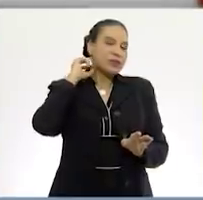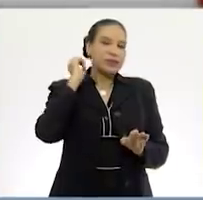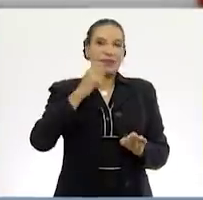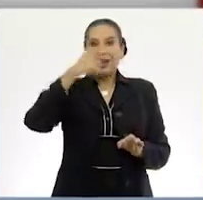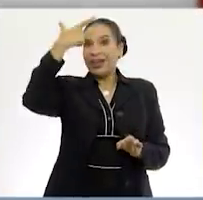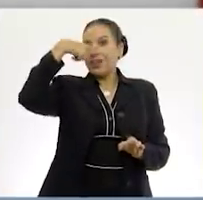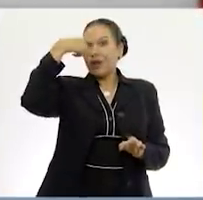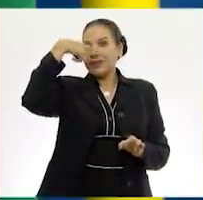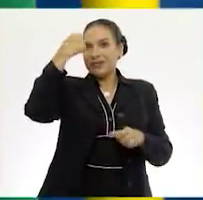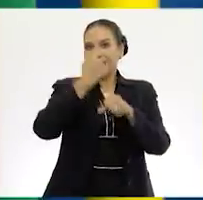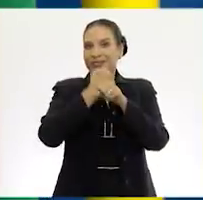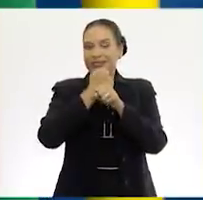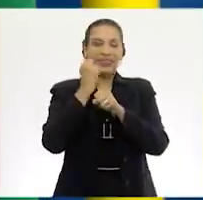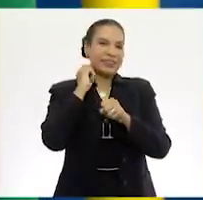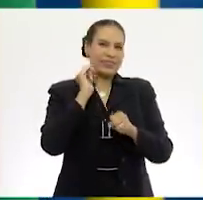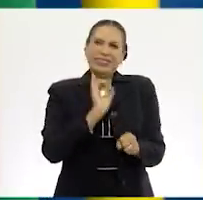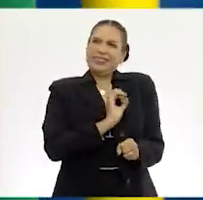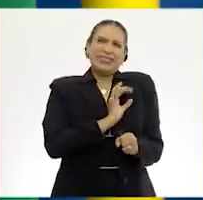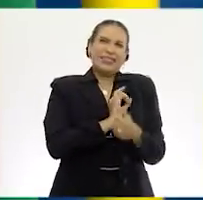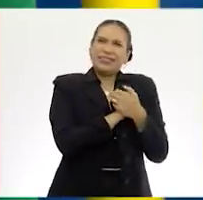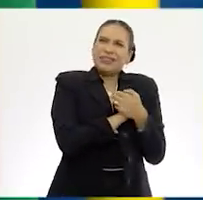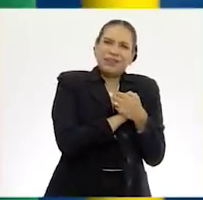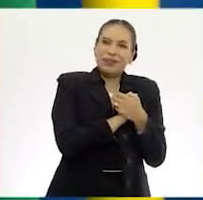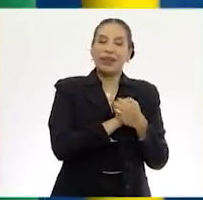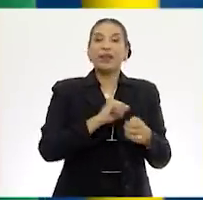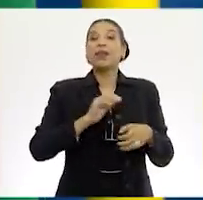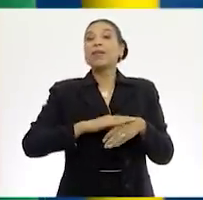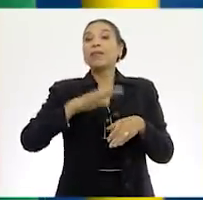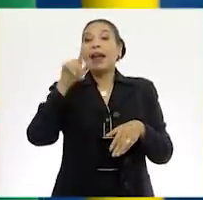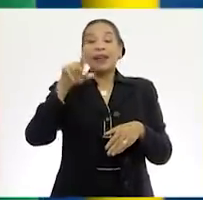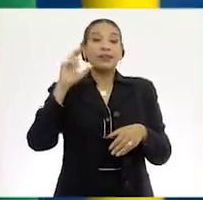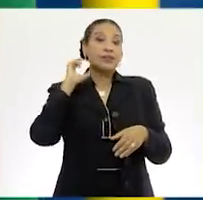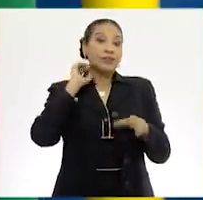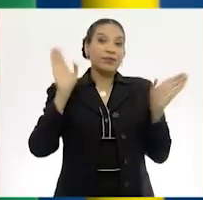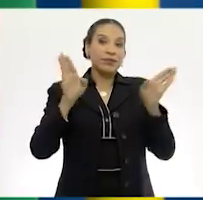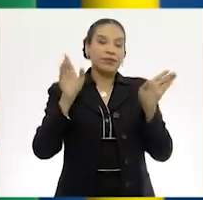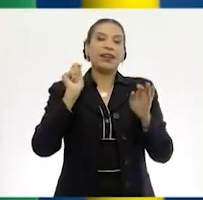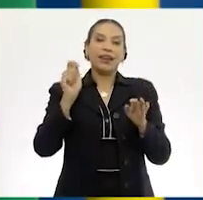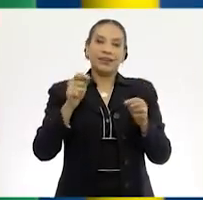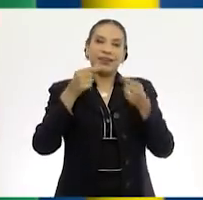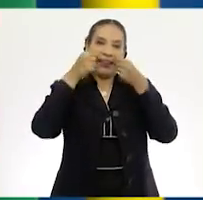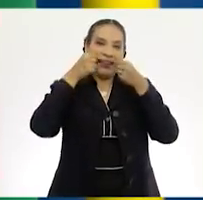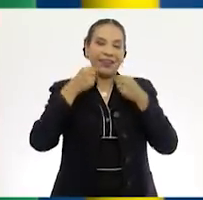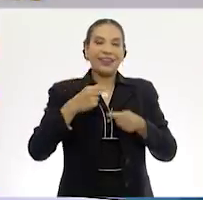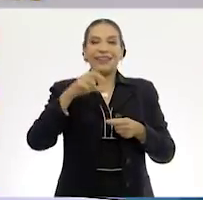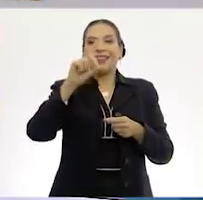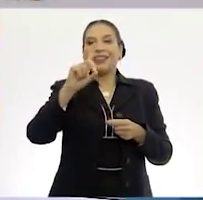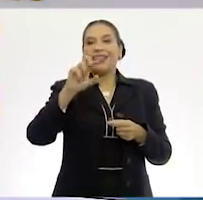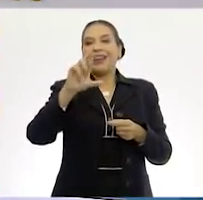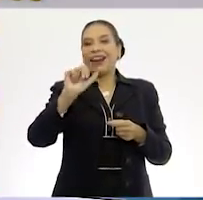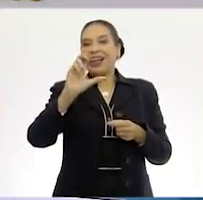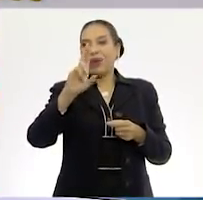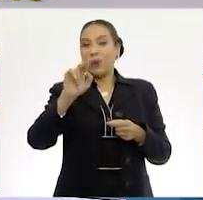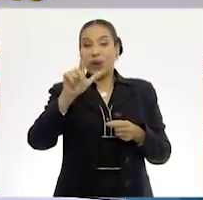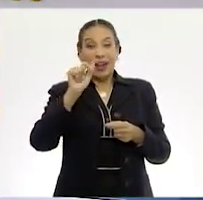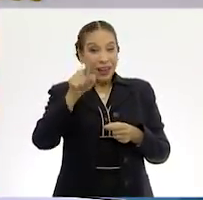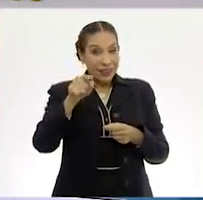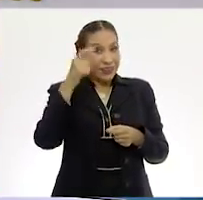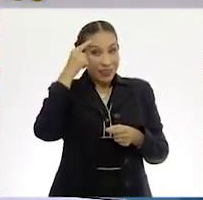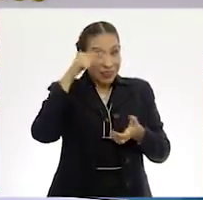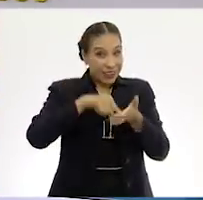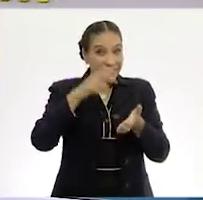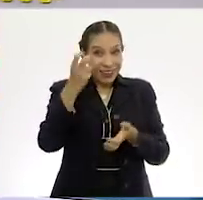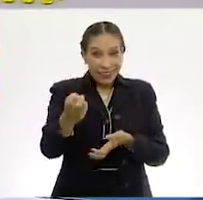las noches! ¡Ay, sí! ¡Qué miedo! El mayor de los vampiros es el Conde Drácula. ¿Eso creen? Sí.